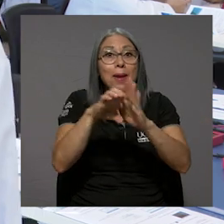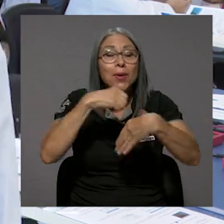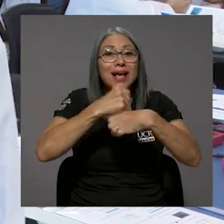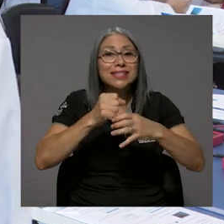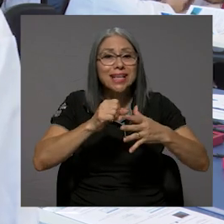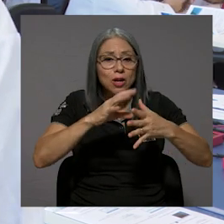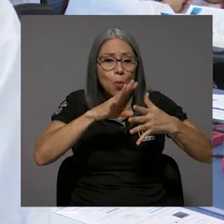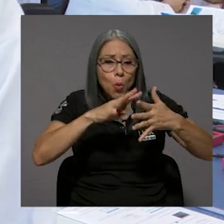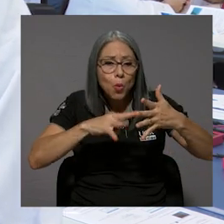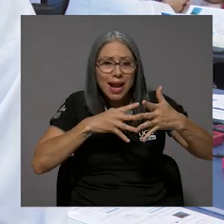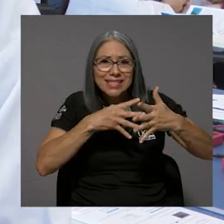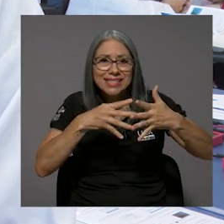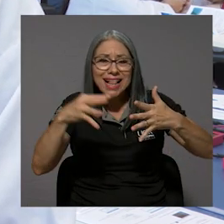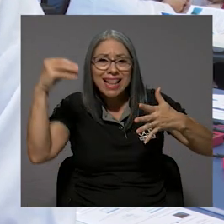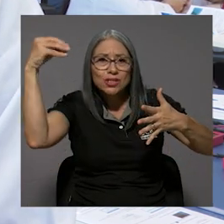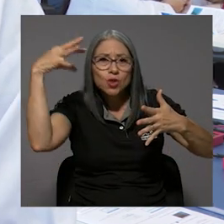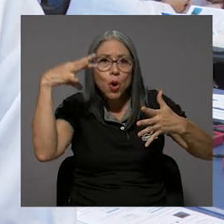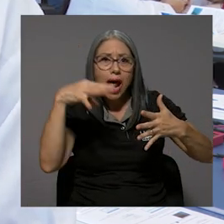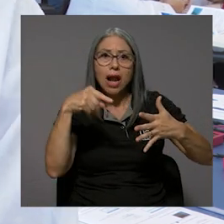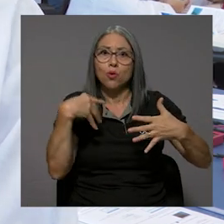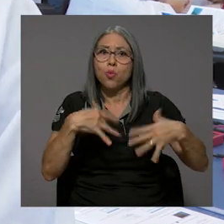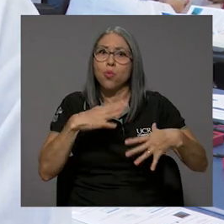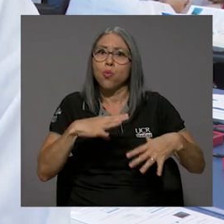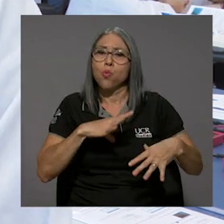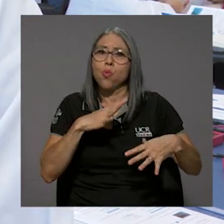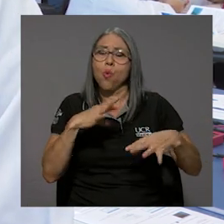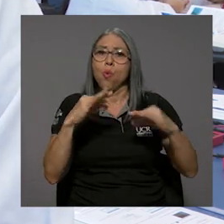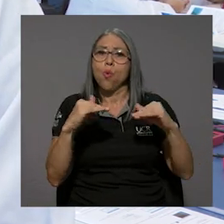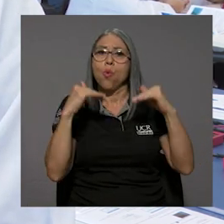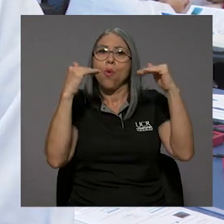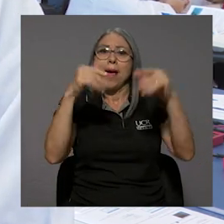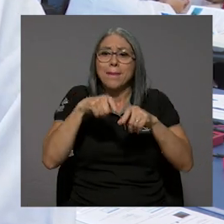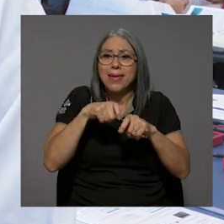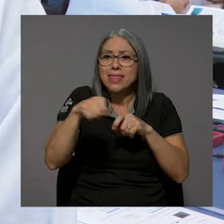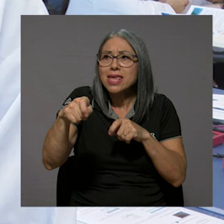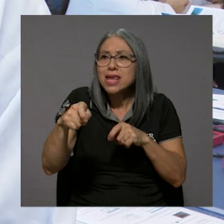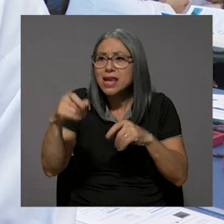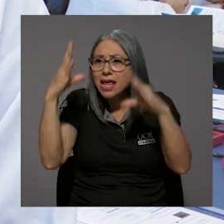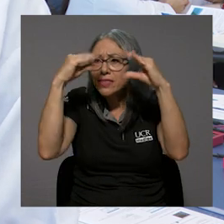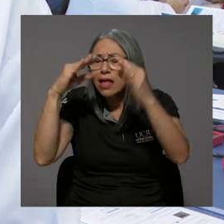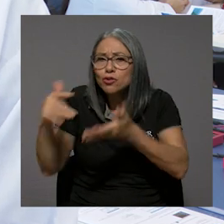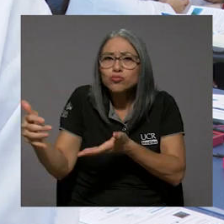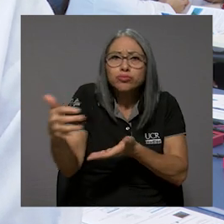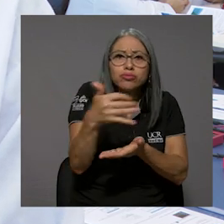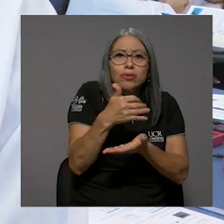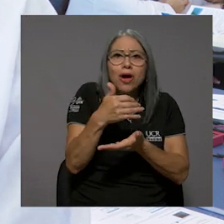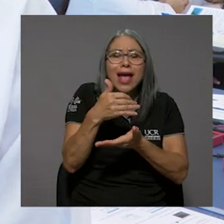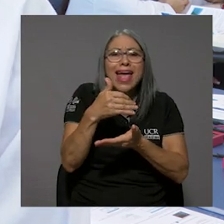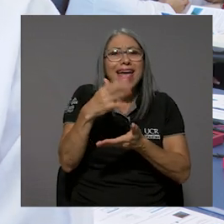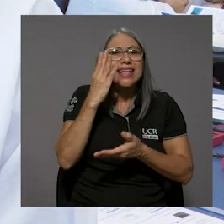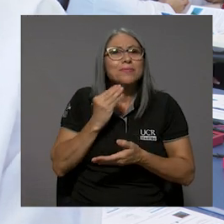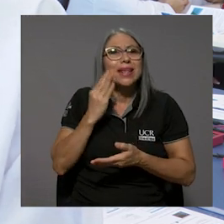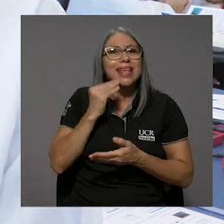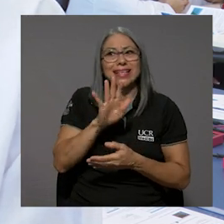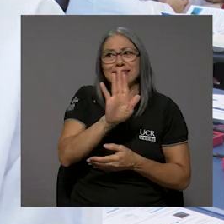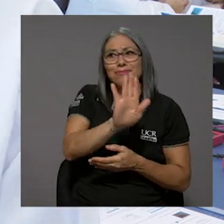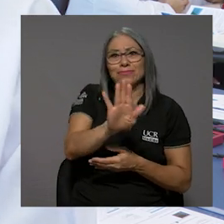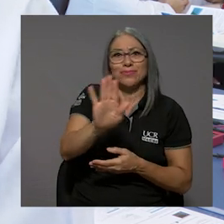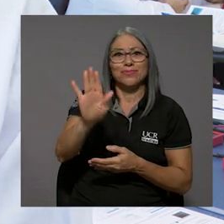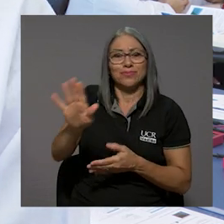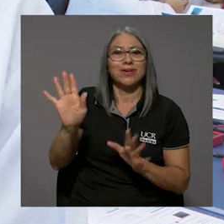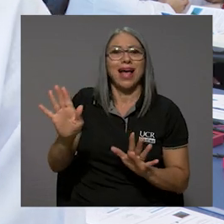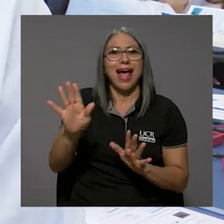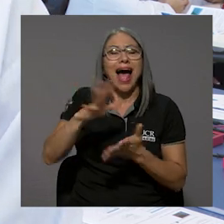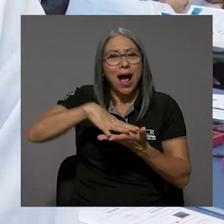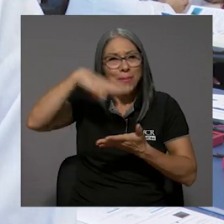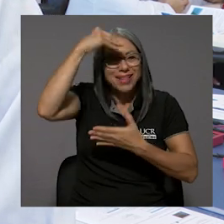relativamente sofisticado, medir, tomar datos, o sea, que hagan una experiencia con sus propias manos, de aprender haciendo. Esa es un poco la filosofía